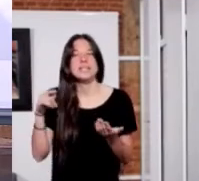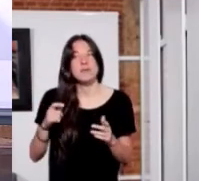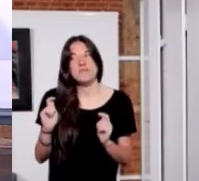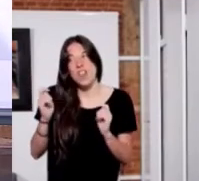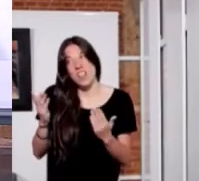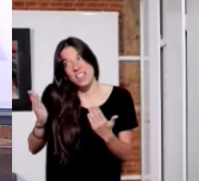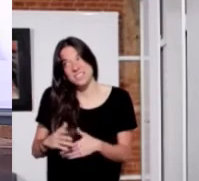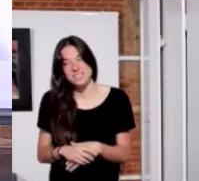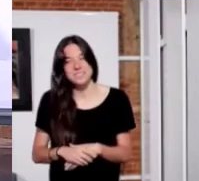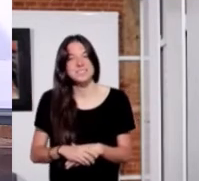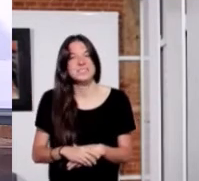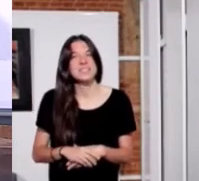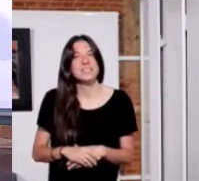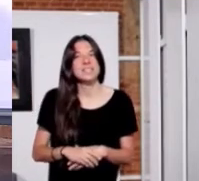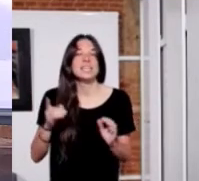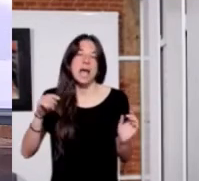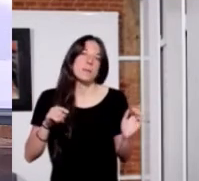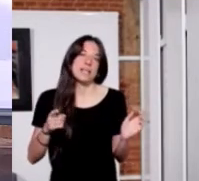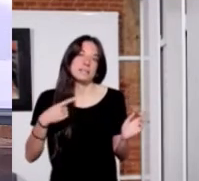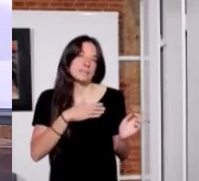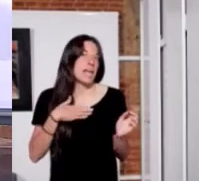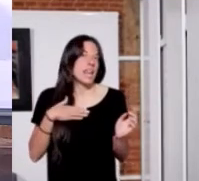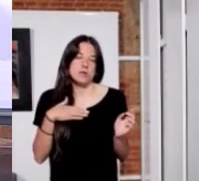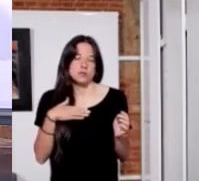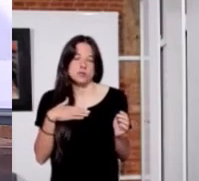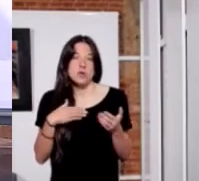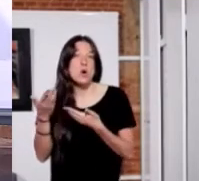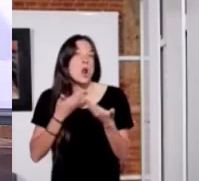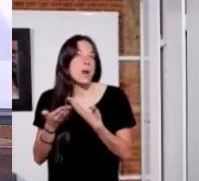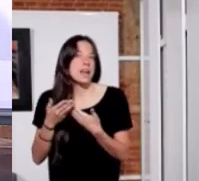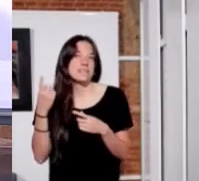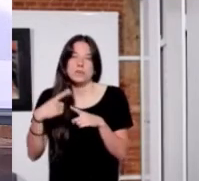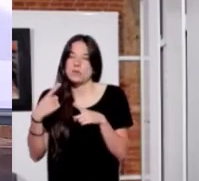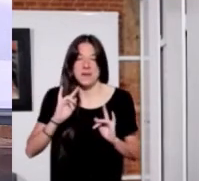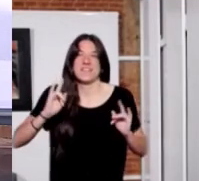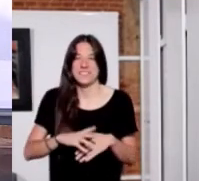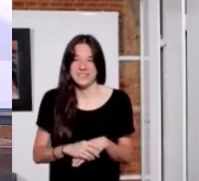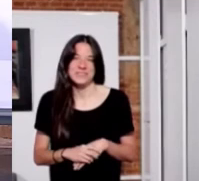felicitaciones y nuestra disposición a colaborar en todo lo que necesitéis.